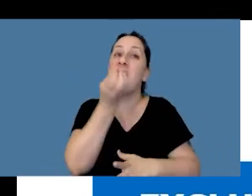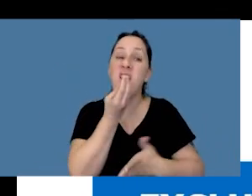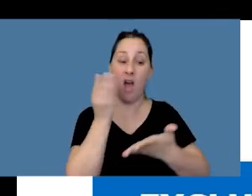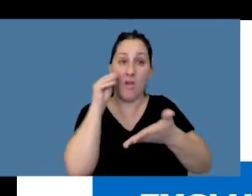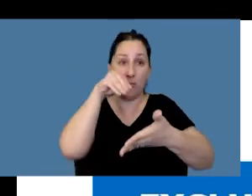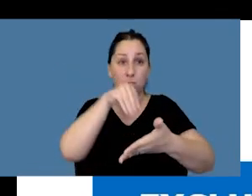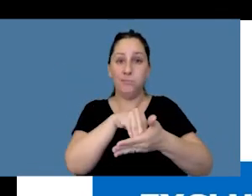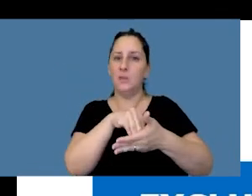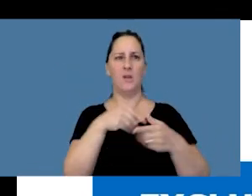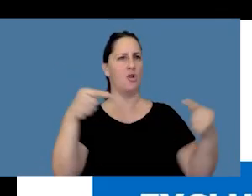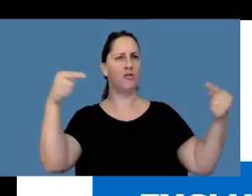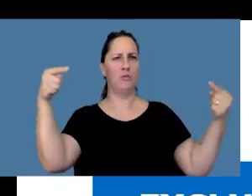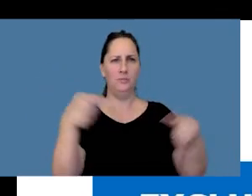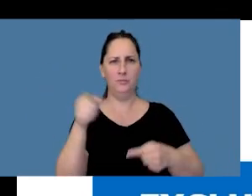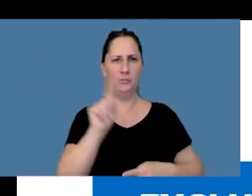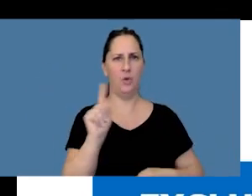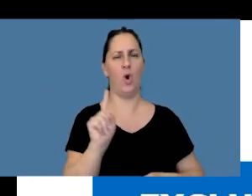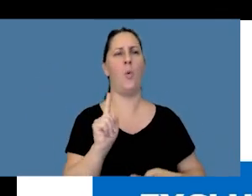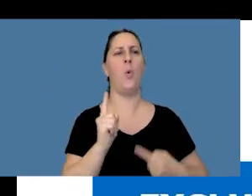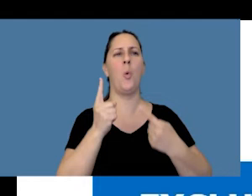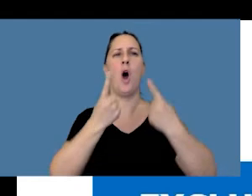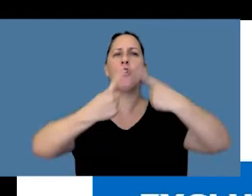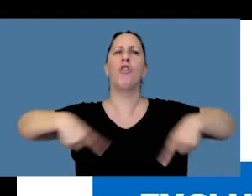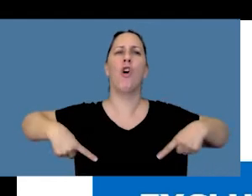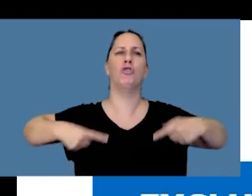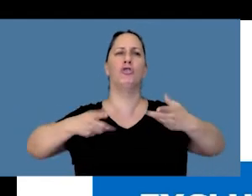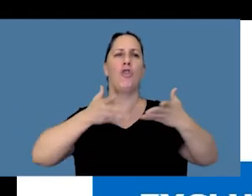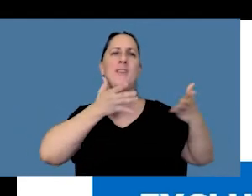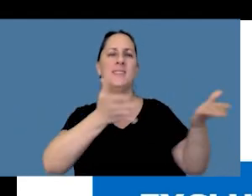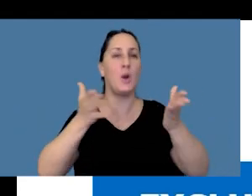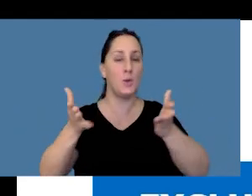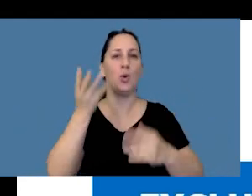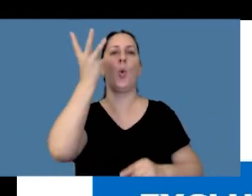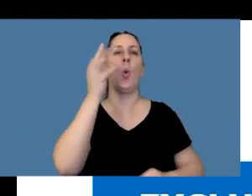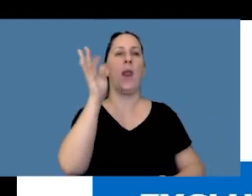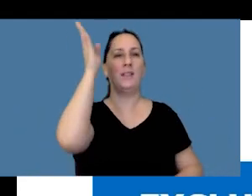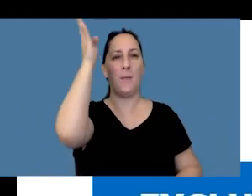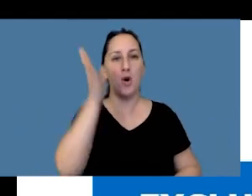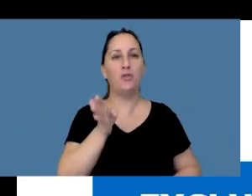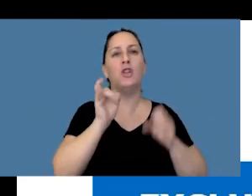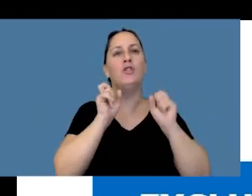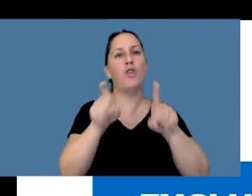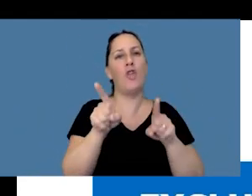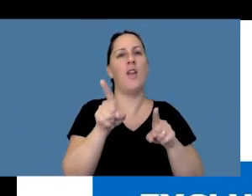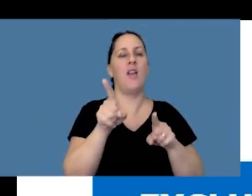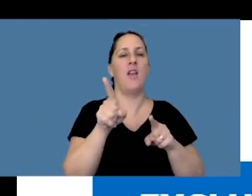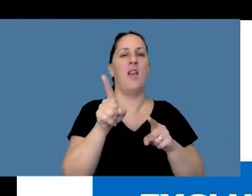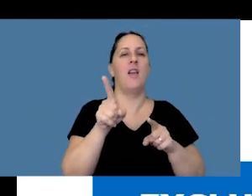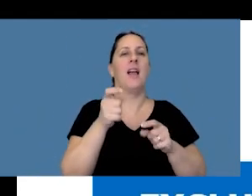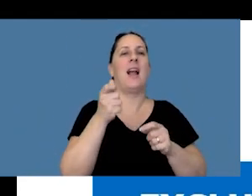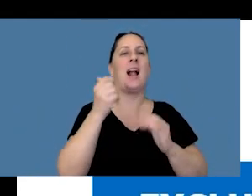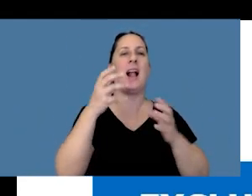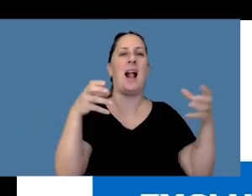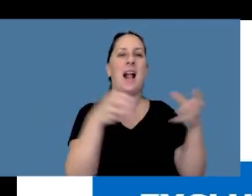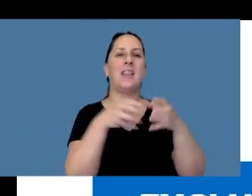se condice con los costos operativos de servicios, que es el 40% de lo que sería la